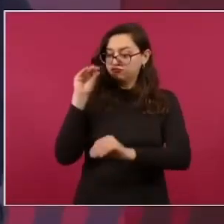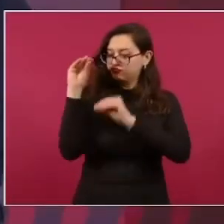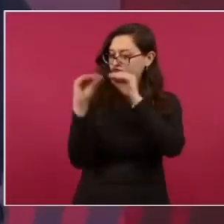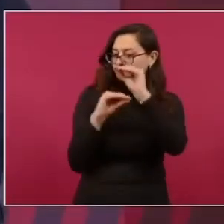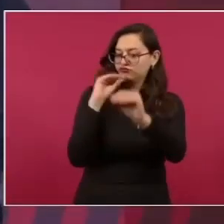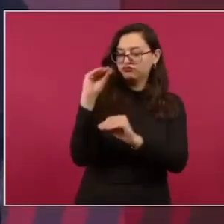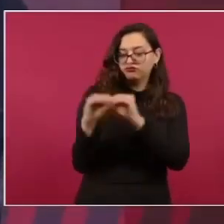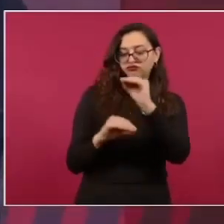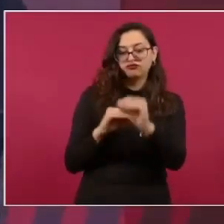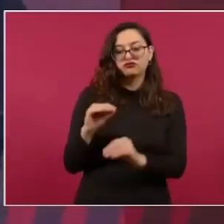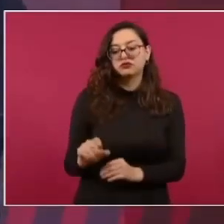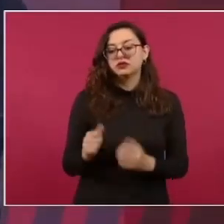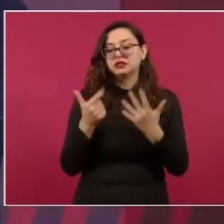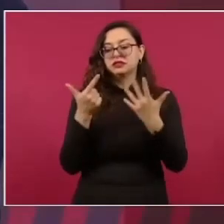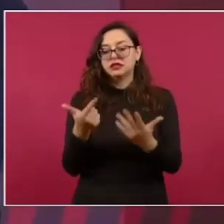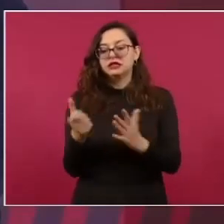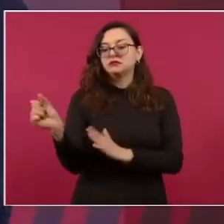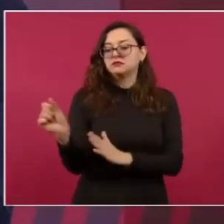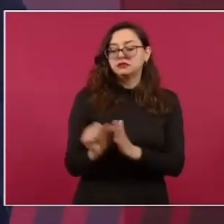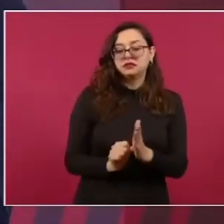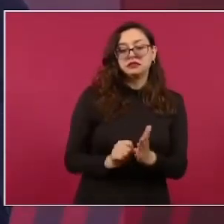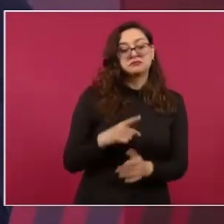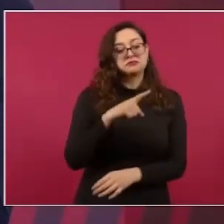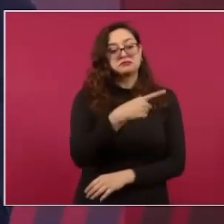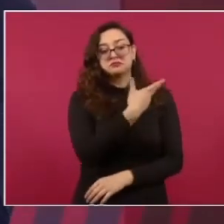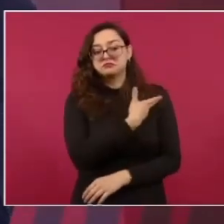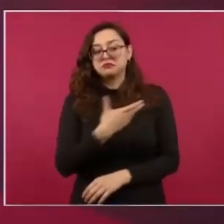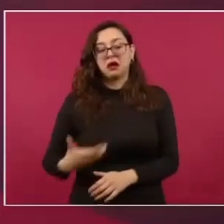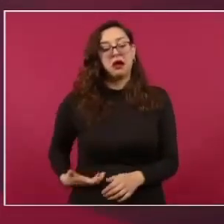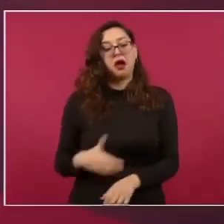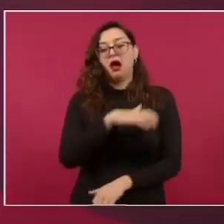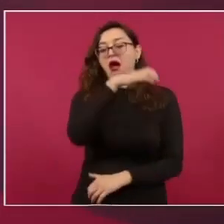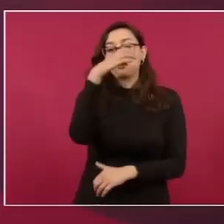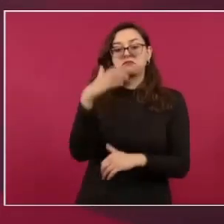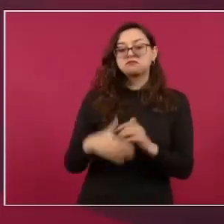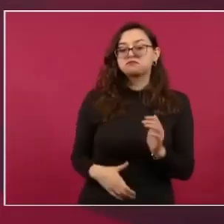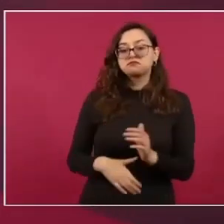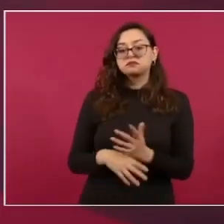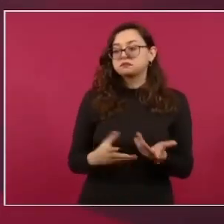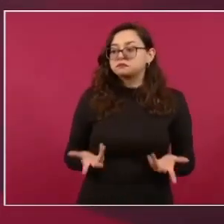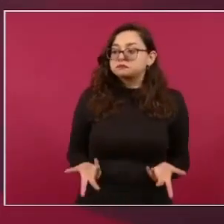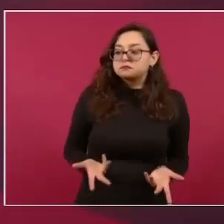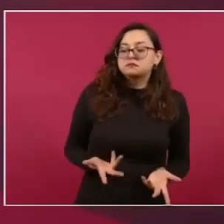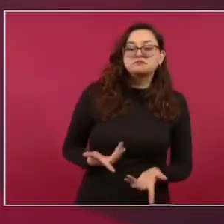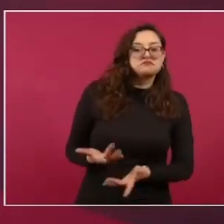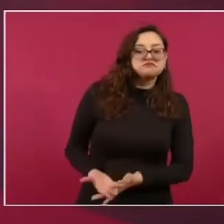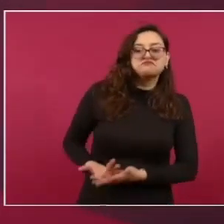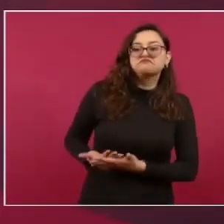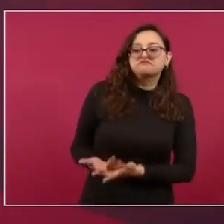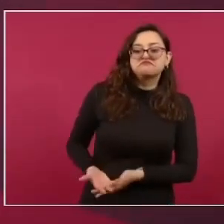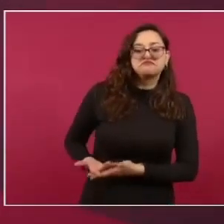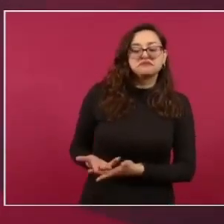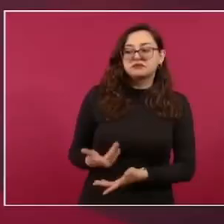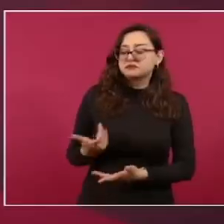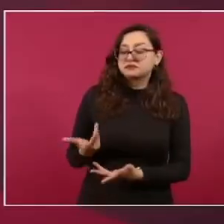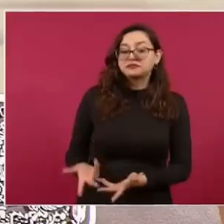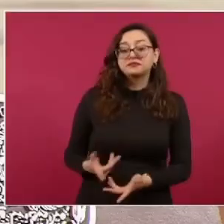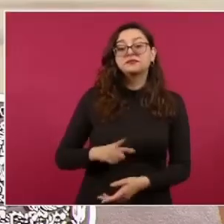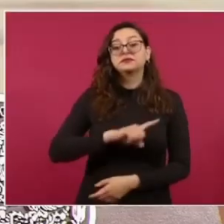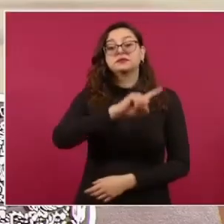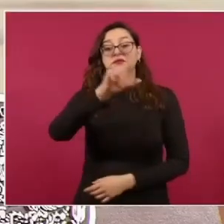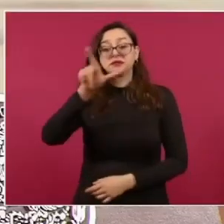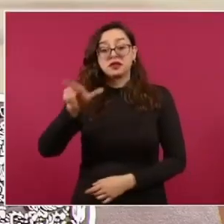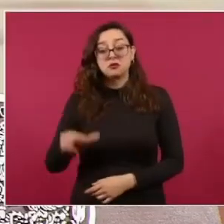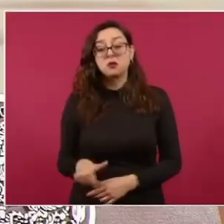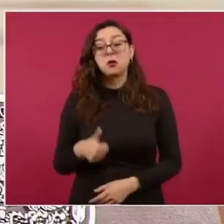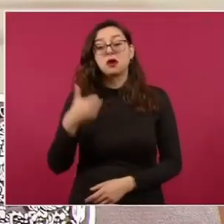plazo llegó y Ortiz Rubio había dejado de ser presidente. Luego de un tercio de siglo de escarceos políticos, llegó a la